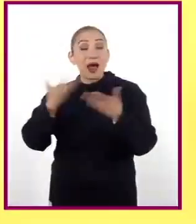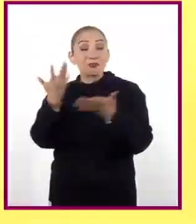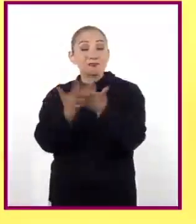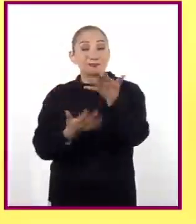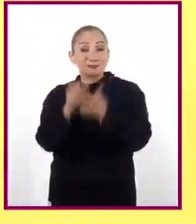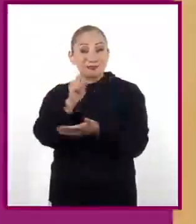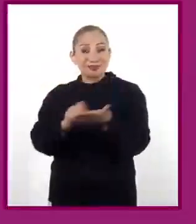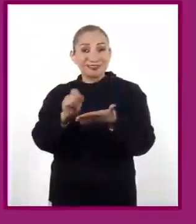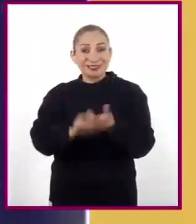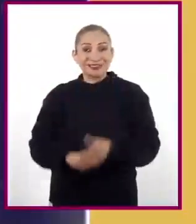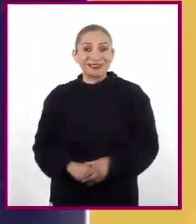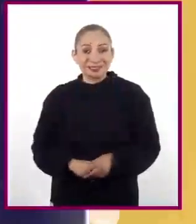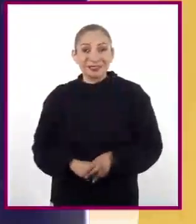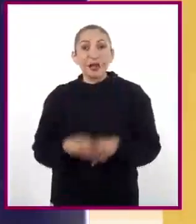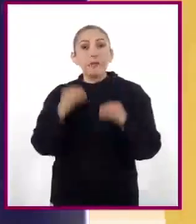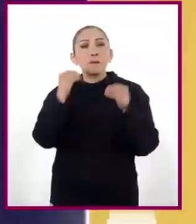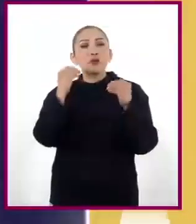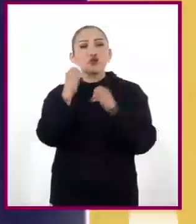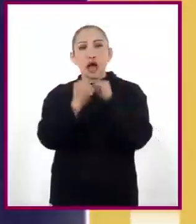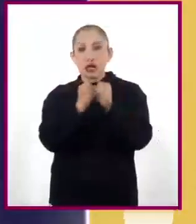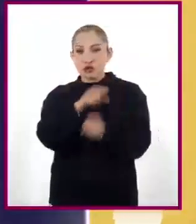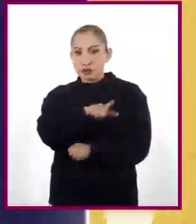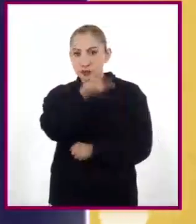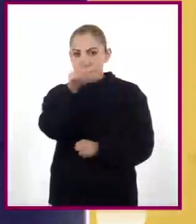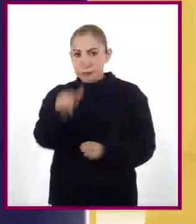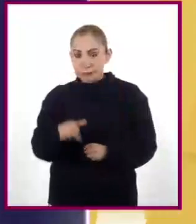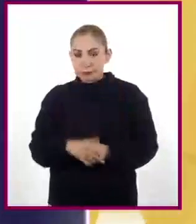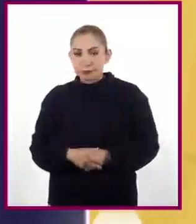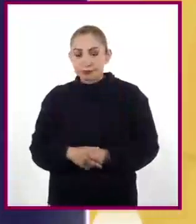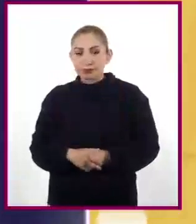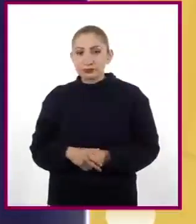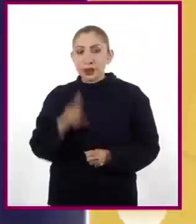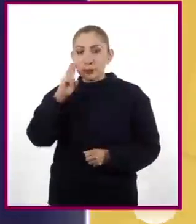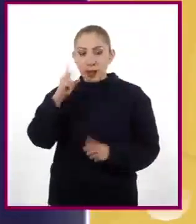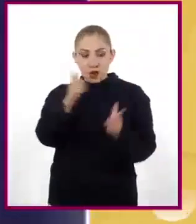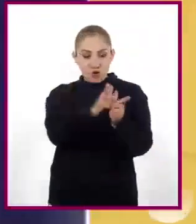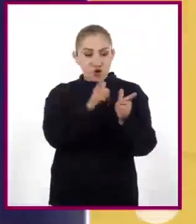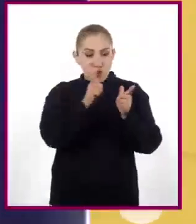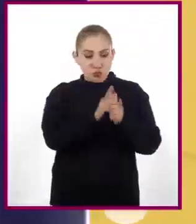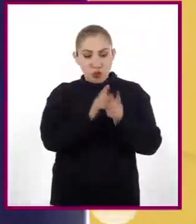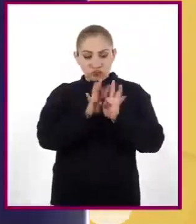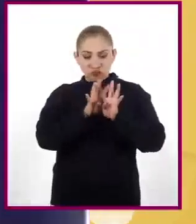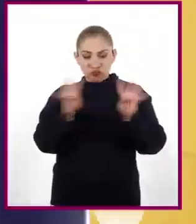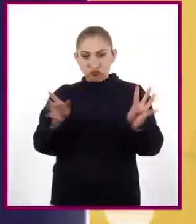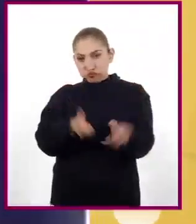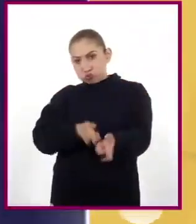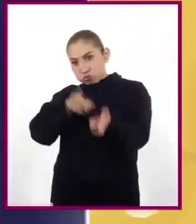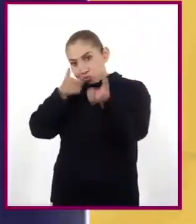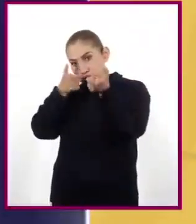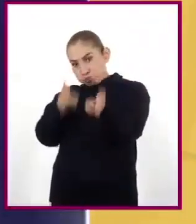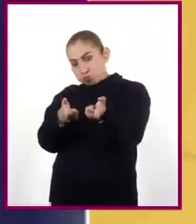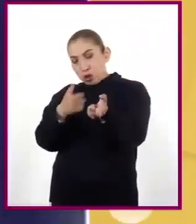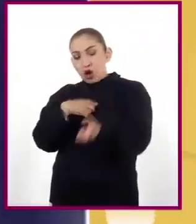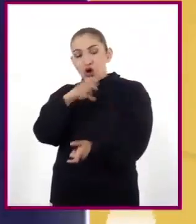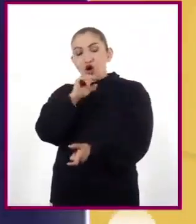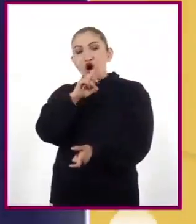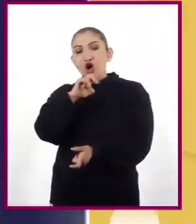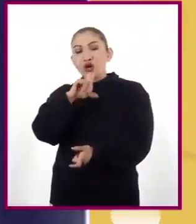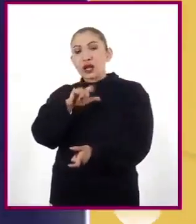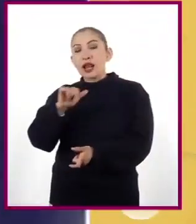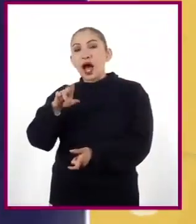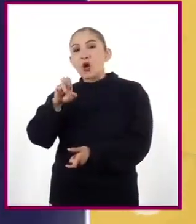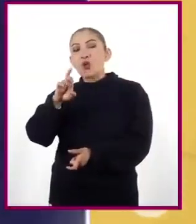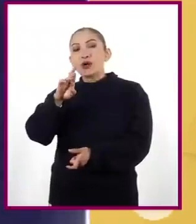autor. Muchos años después, frente al pelotón de fusilamiento, el coronel